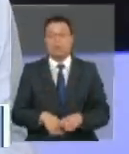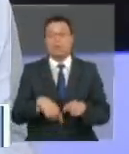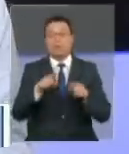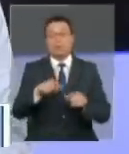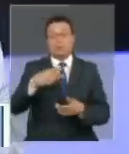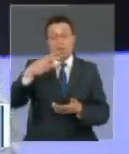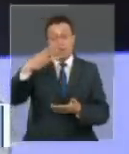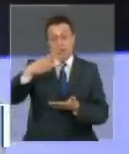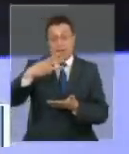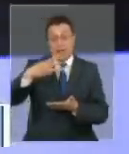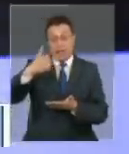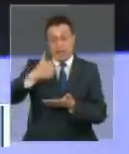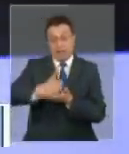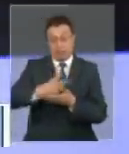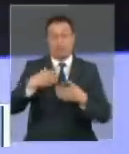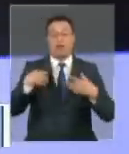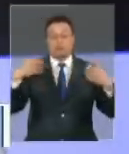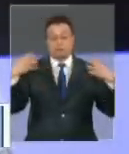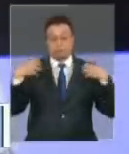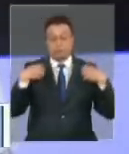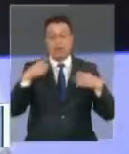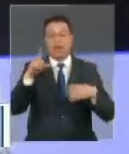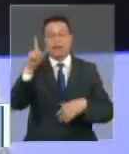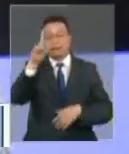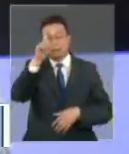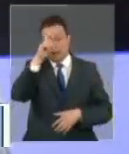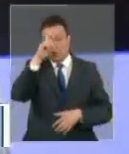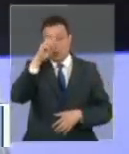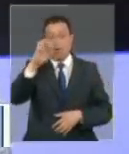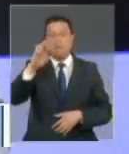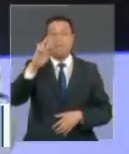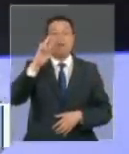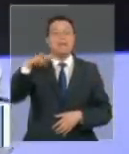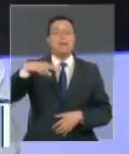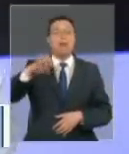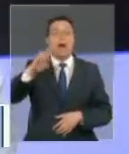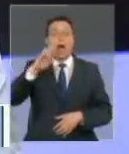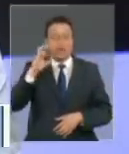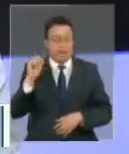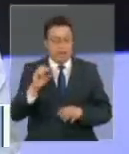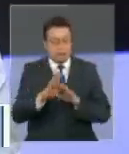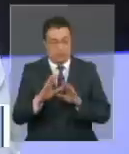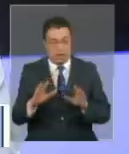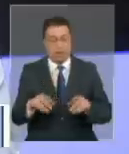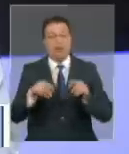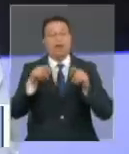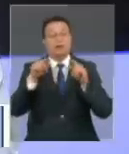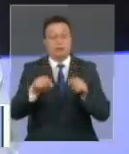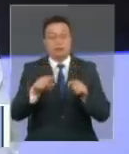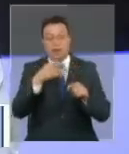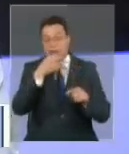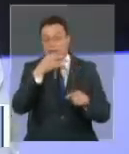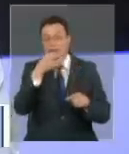que los alcaldes nos responsabilizamos de la salud primaria. Y en esa materia, decirte que